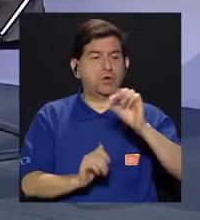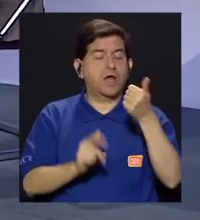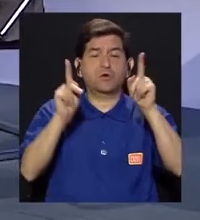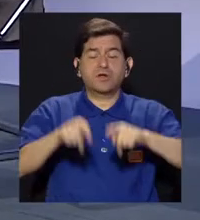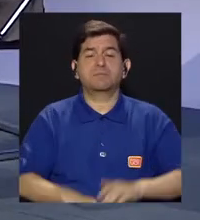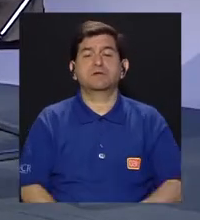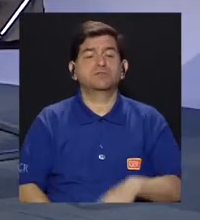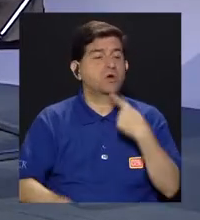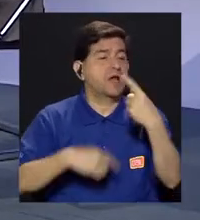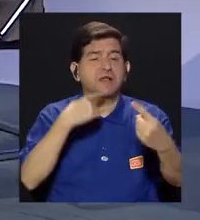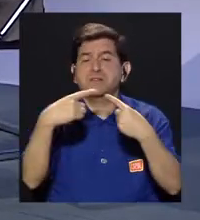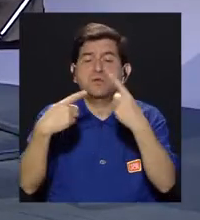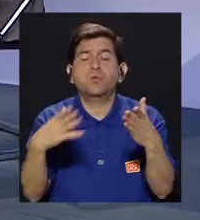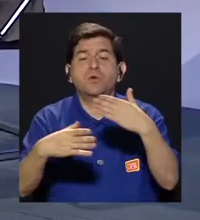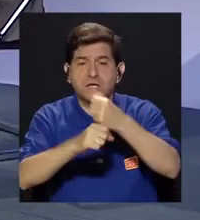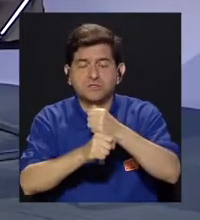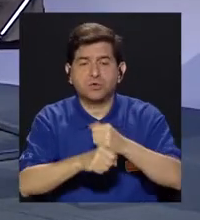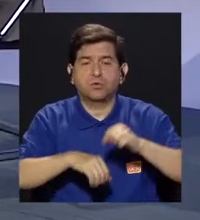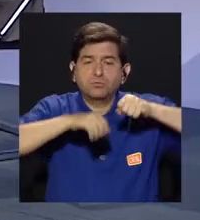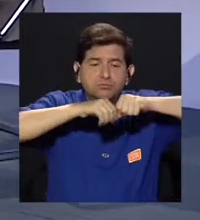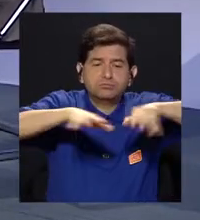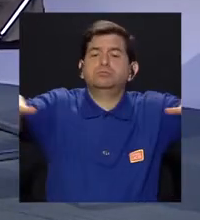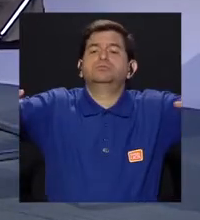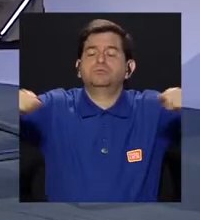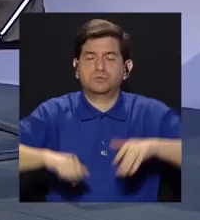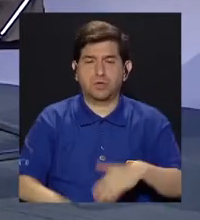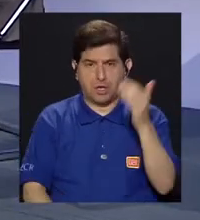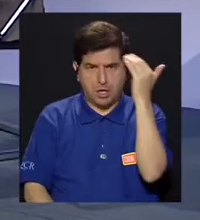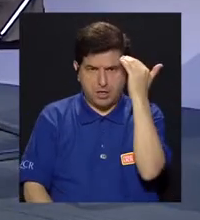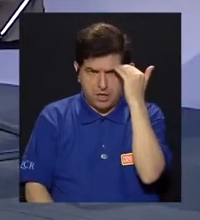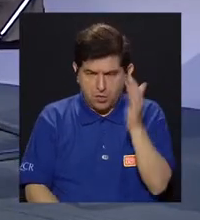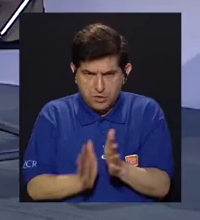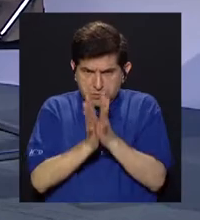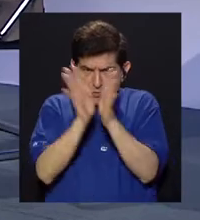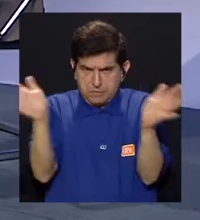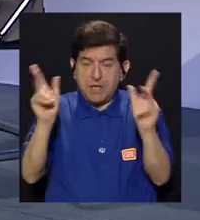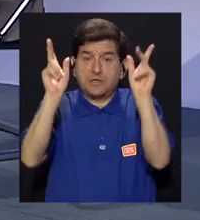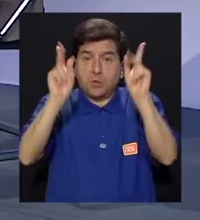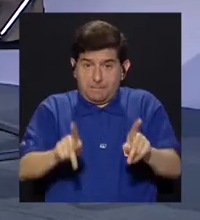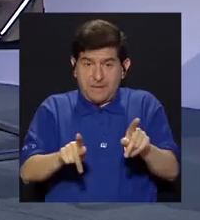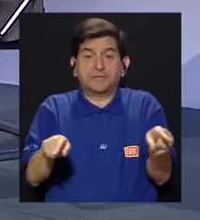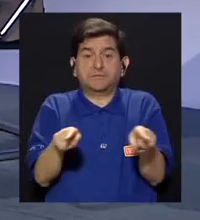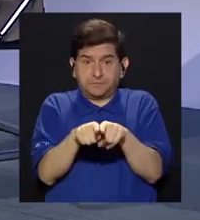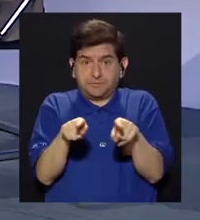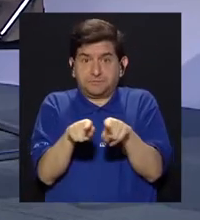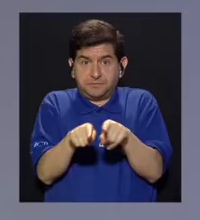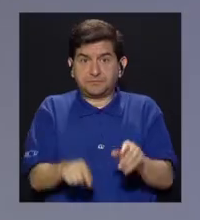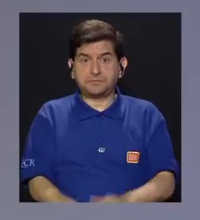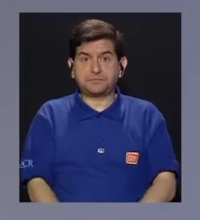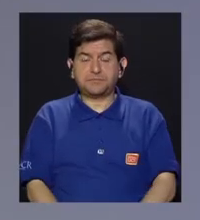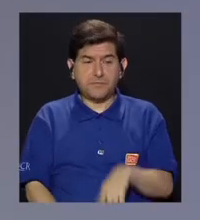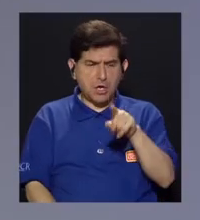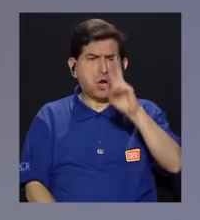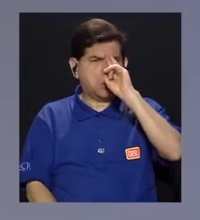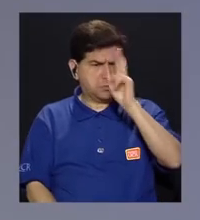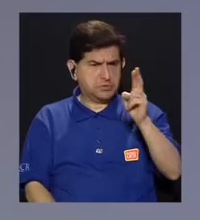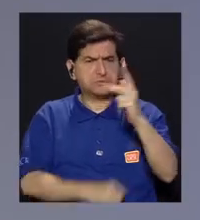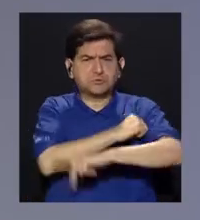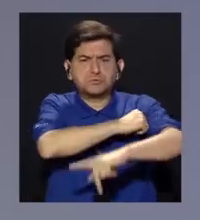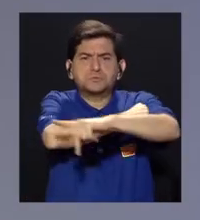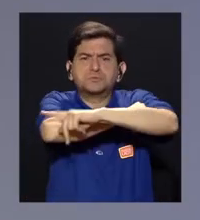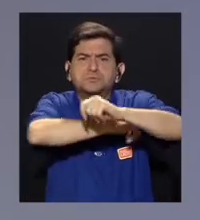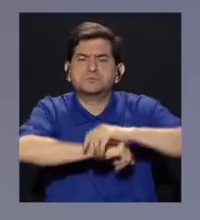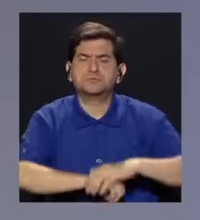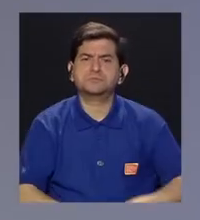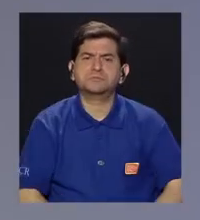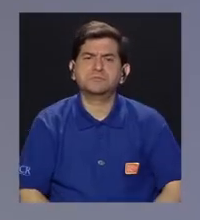tercero lo divulga y eso es de conocimiento público y esa persona además es una persona reconocida en el